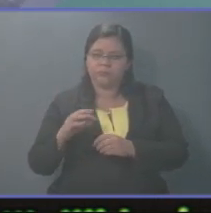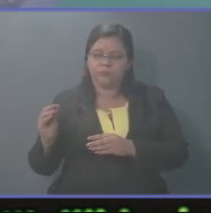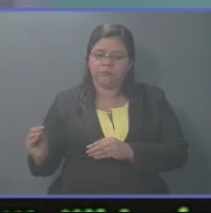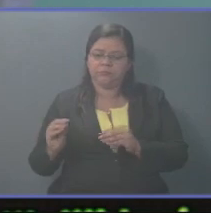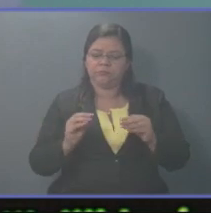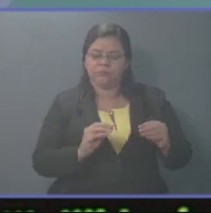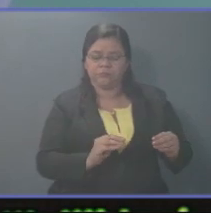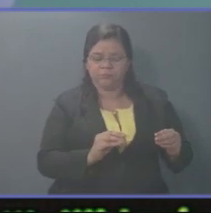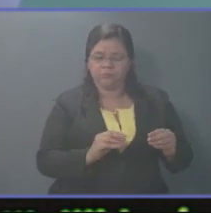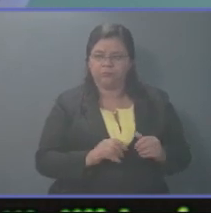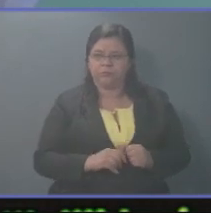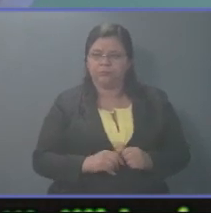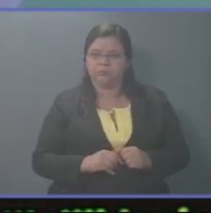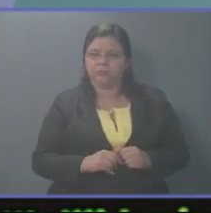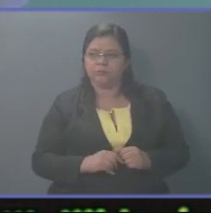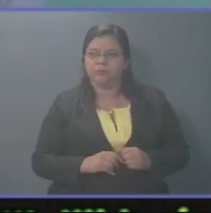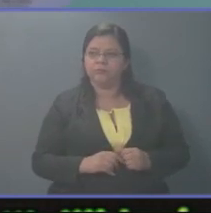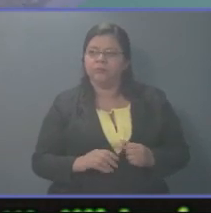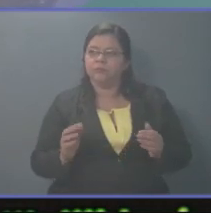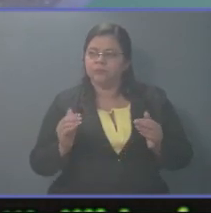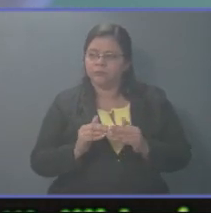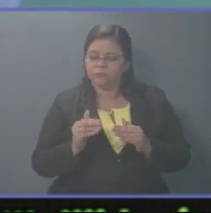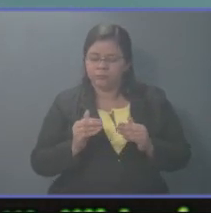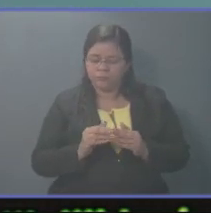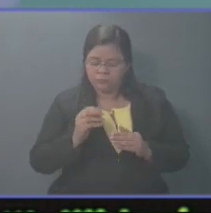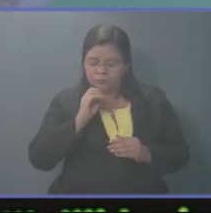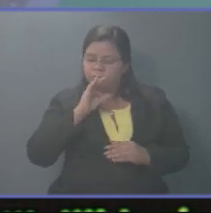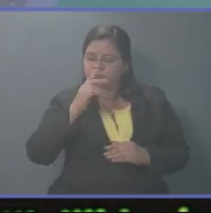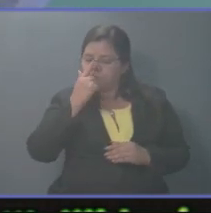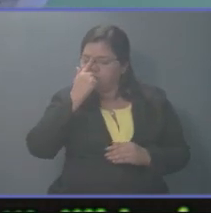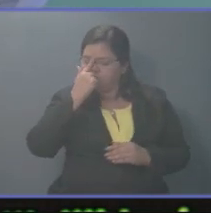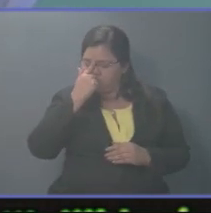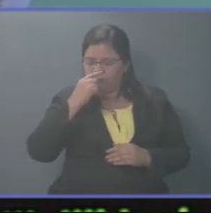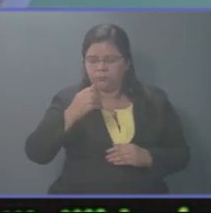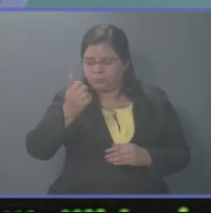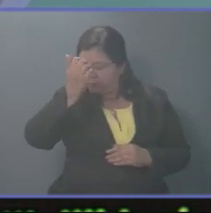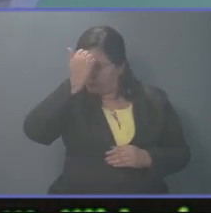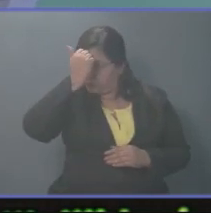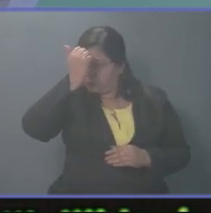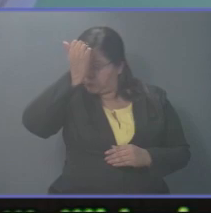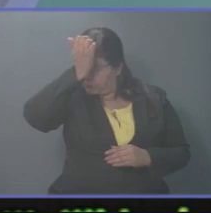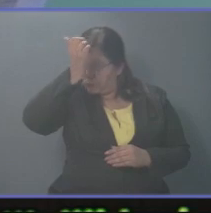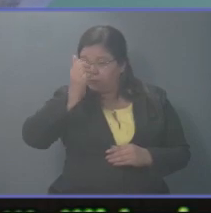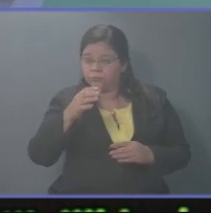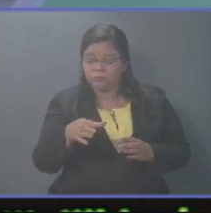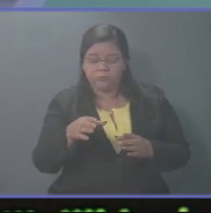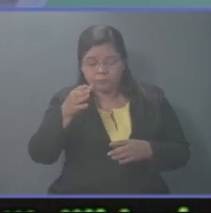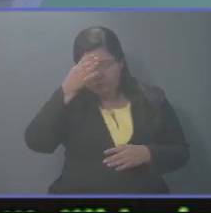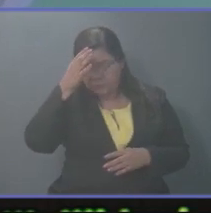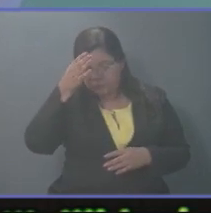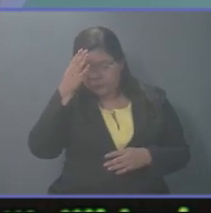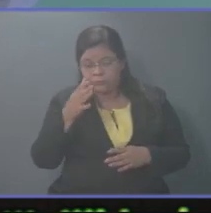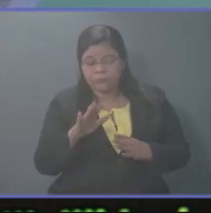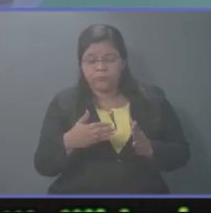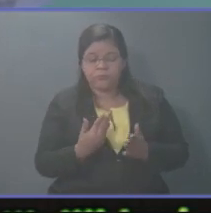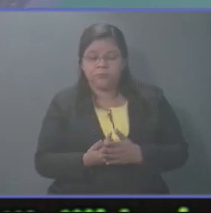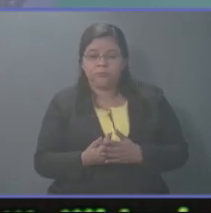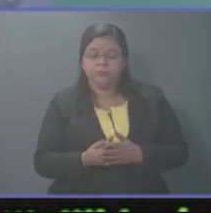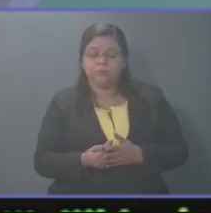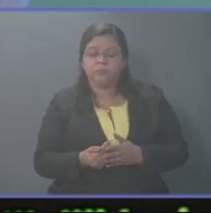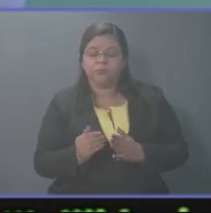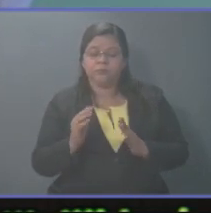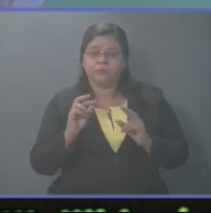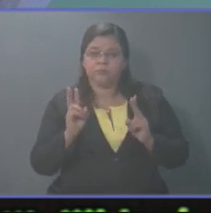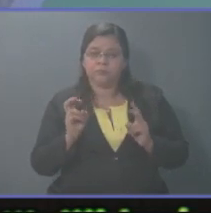cálculos electorales. También se evidencia un error conceptual respecto del concepto de circunscripciones